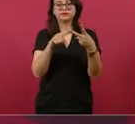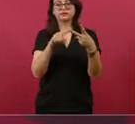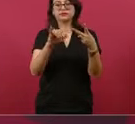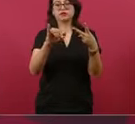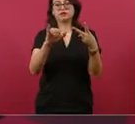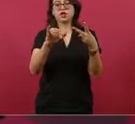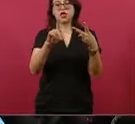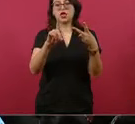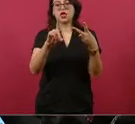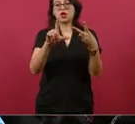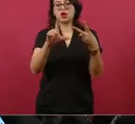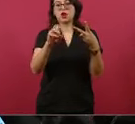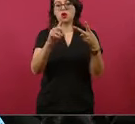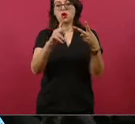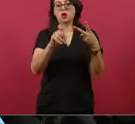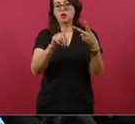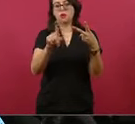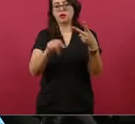Joaquín López Dóriga,